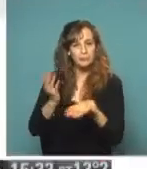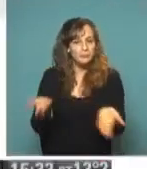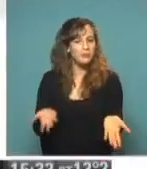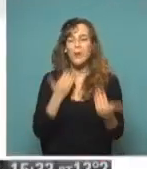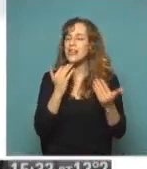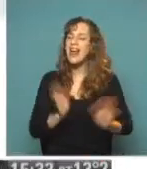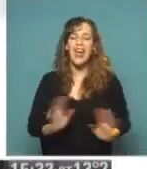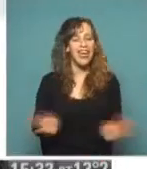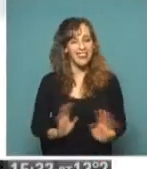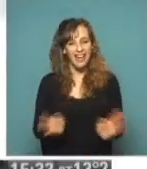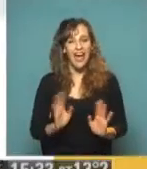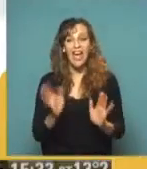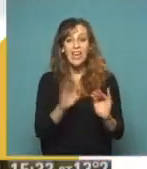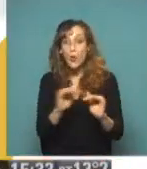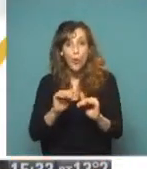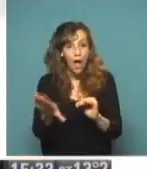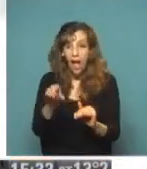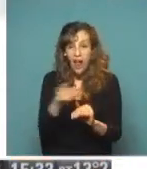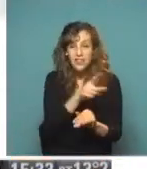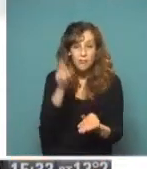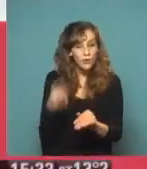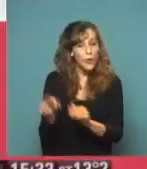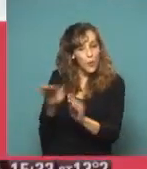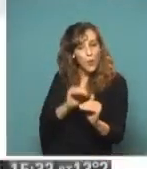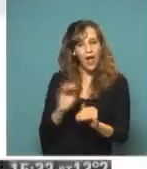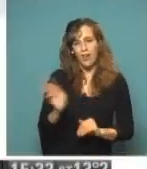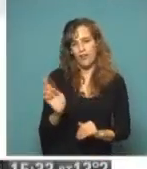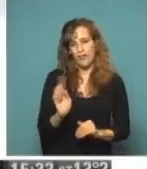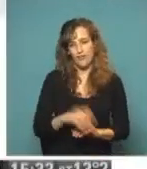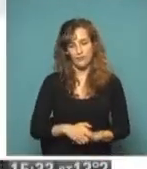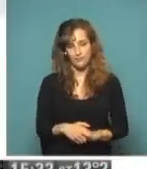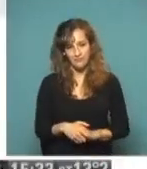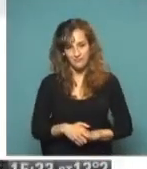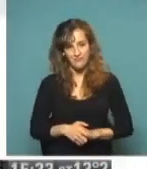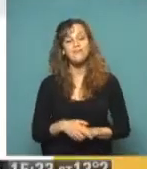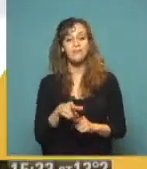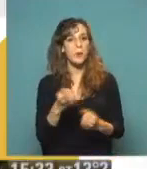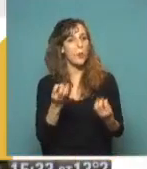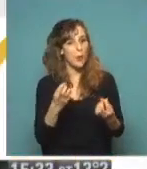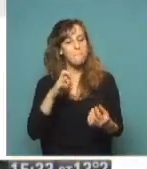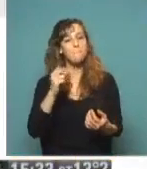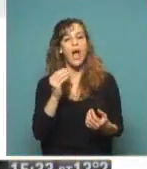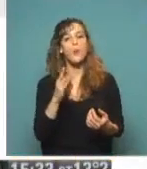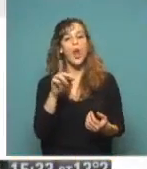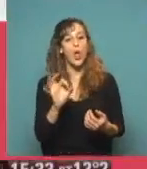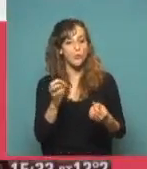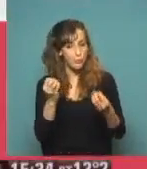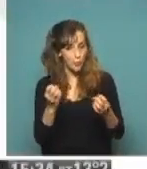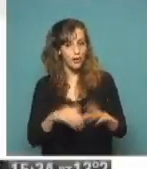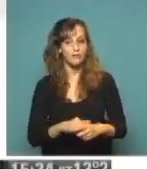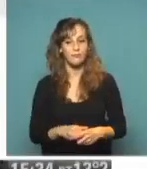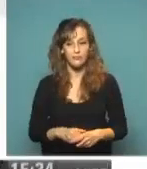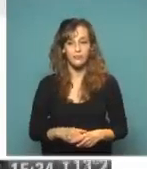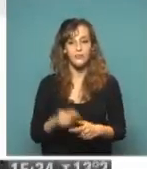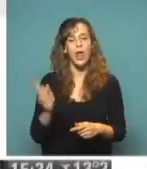No pasa nada, porque la idea no es que quede igual al que estoy haciendo yo. La idea es que quede su personaje. Ok. Sí, claro. Bien, Pablo, ahí te vi. Muy bueno. No, le dijiste bien a él, no está bien.